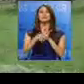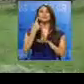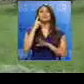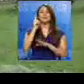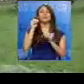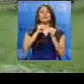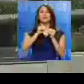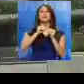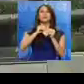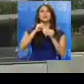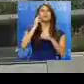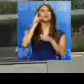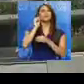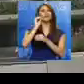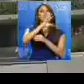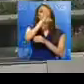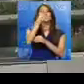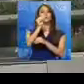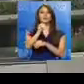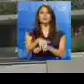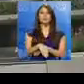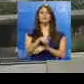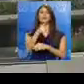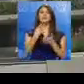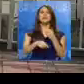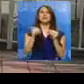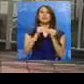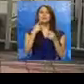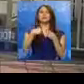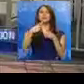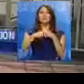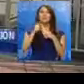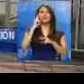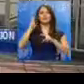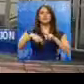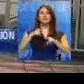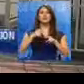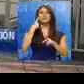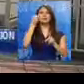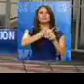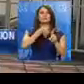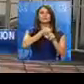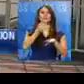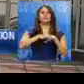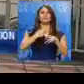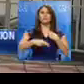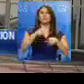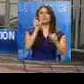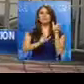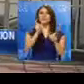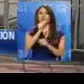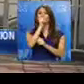Suramericanas, UNASUR. Chiriboga explicó que el órgano trabajará en delitos transnacionales para combatir la trata de personas, tráfico de